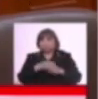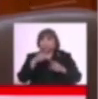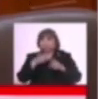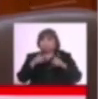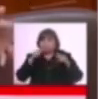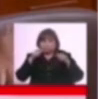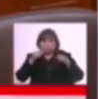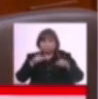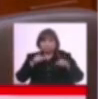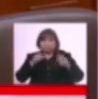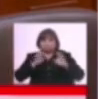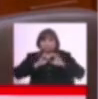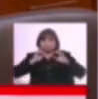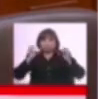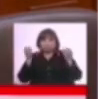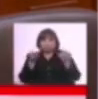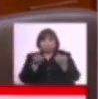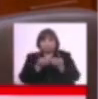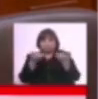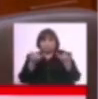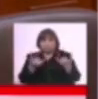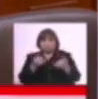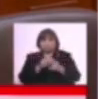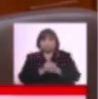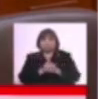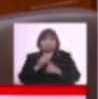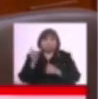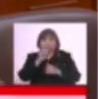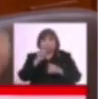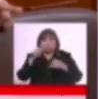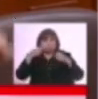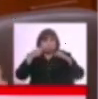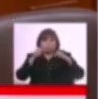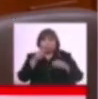al enterarme de esto, me comuniqué